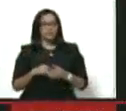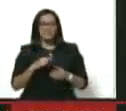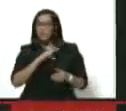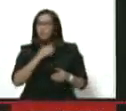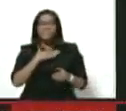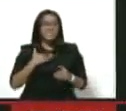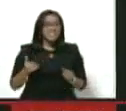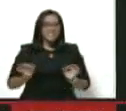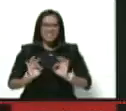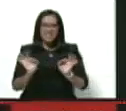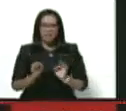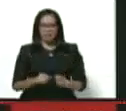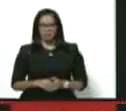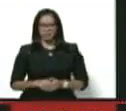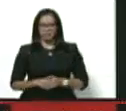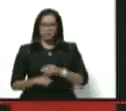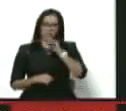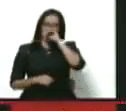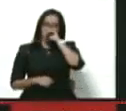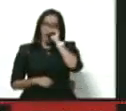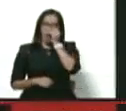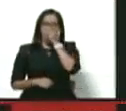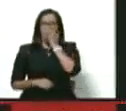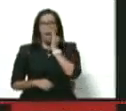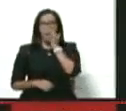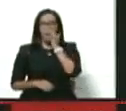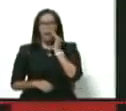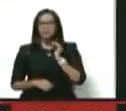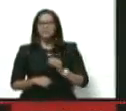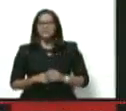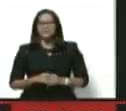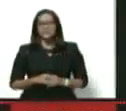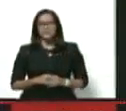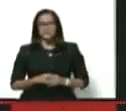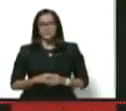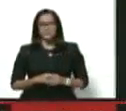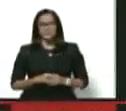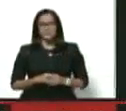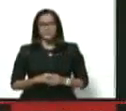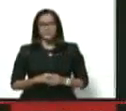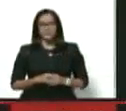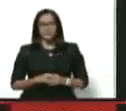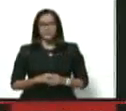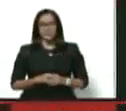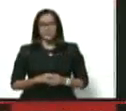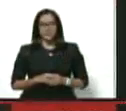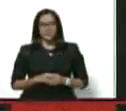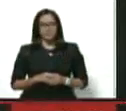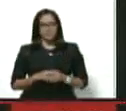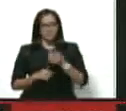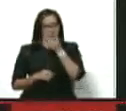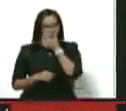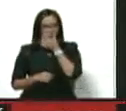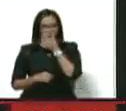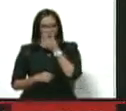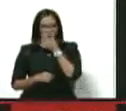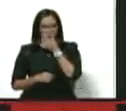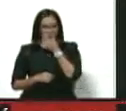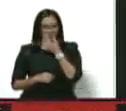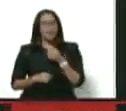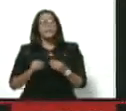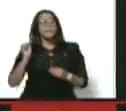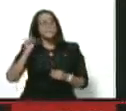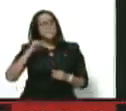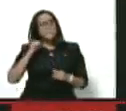¿Aló? ¿Aló? Sí, no, que es como un vacío. Estoy de acuerdo, mira, y una de las